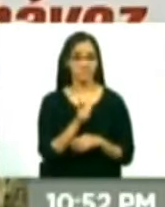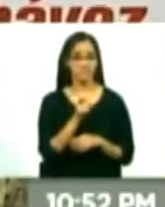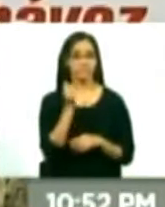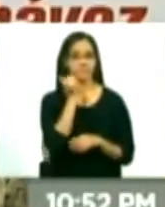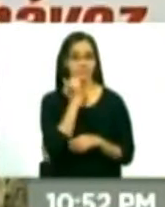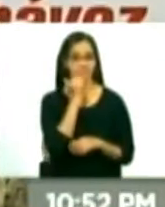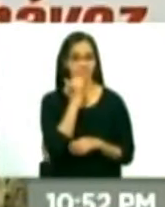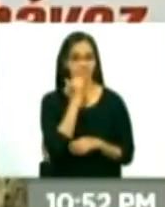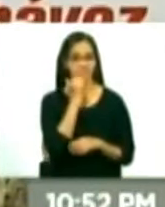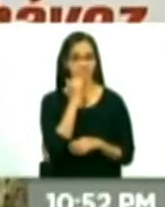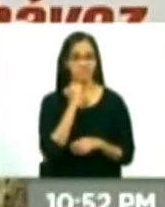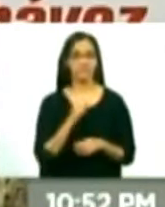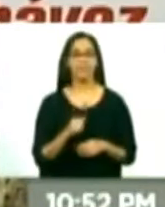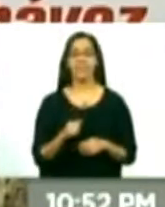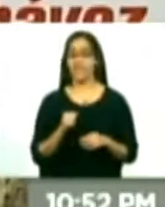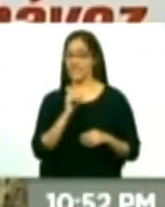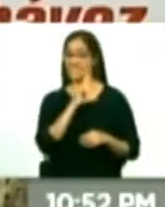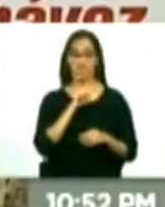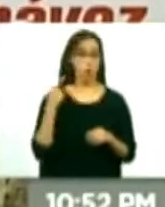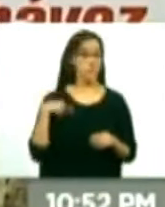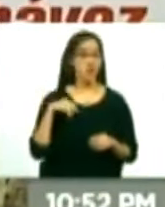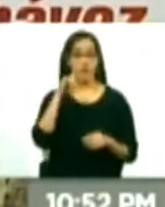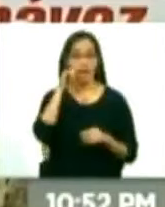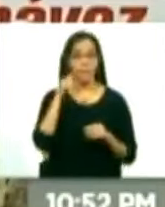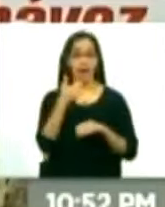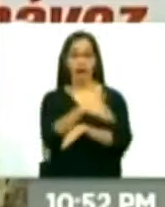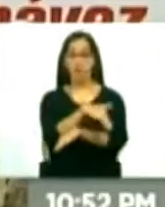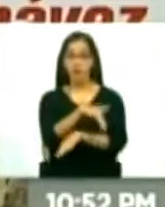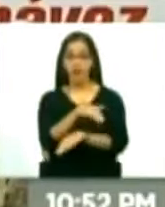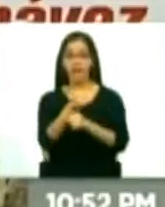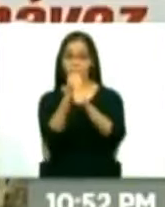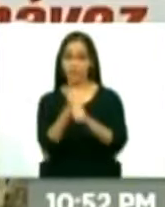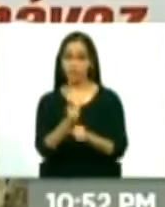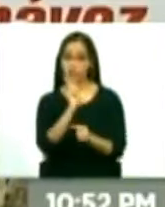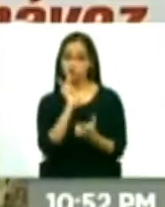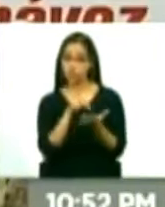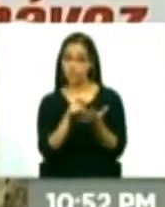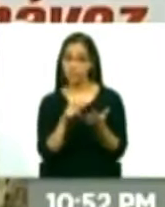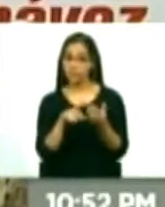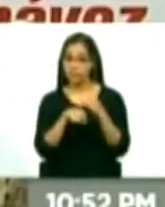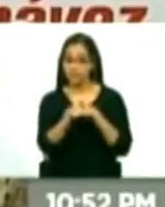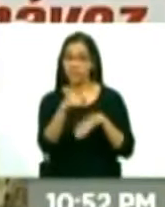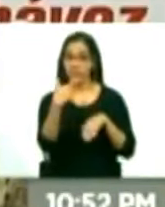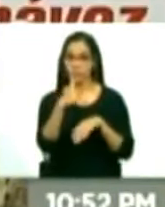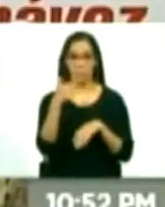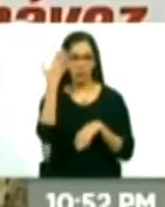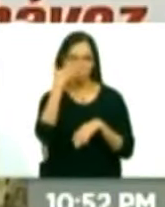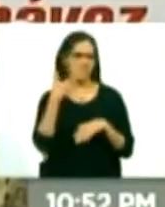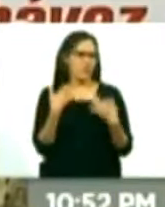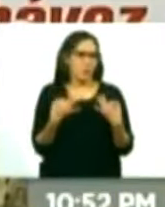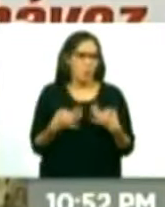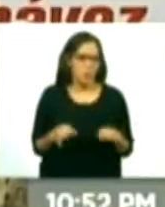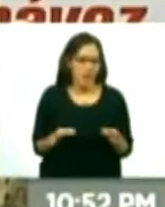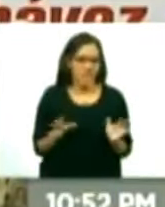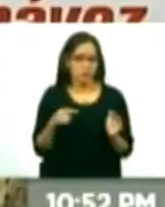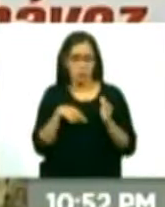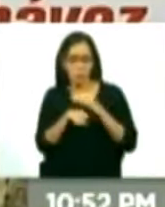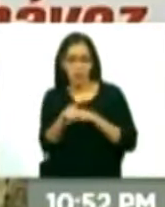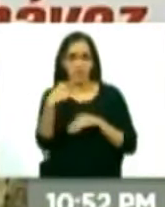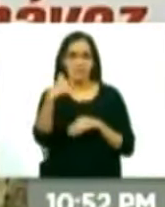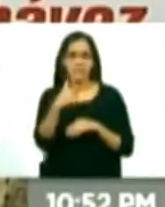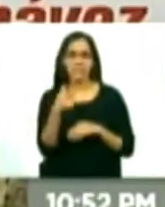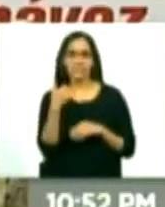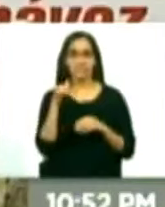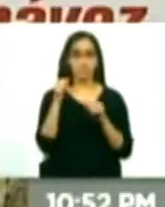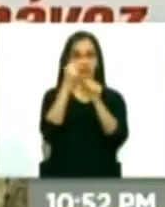Reclame. Y si no tiene una cámara afuera esperando que usted se monte, reclame. Porque parece que eso es normal, ¿no? Que uno se va a montar en un autobús y tiene una